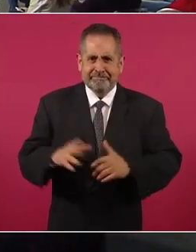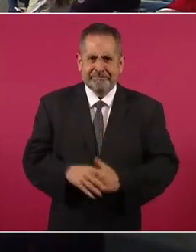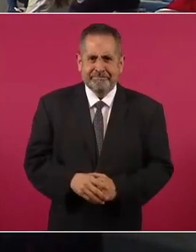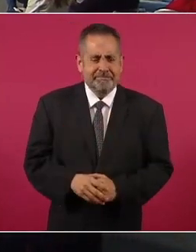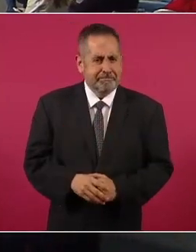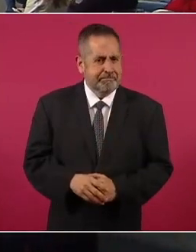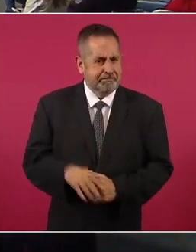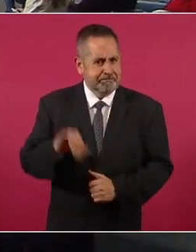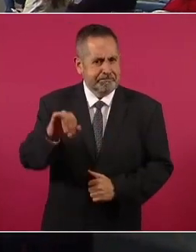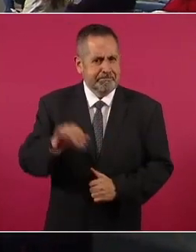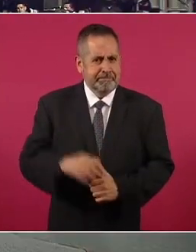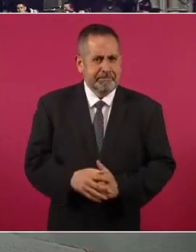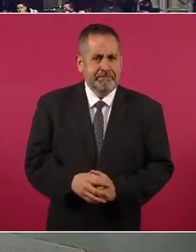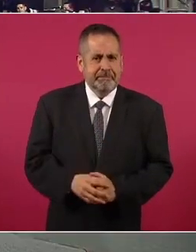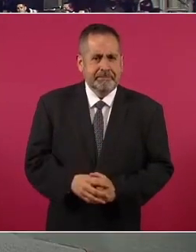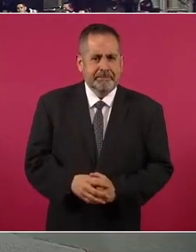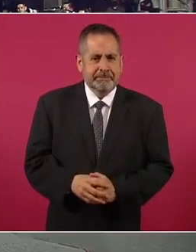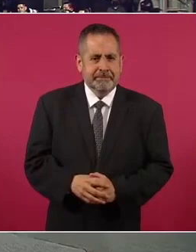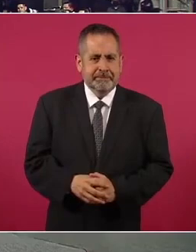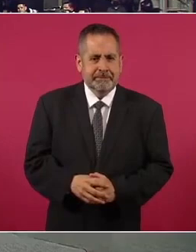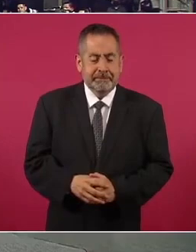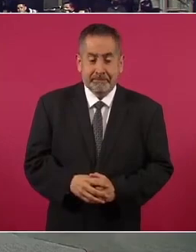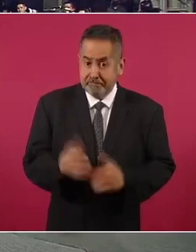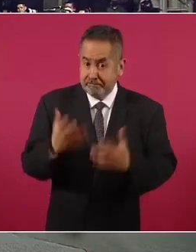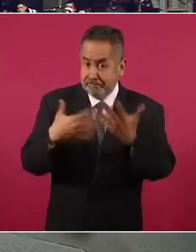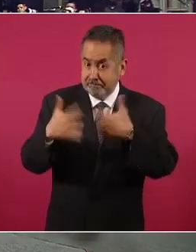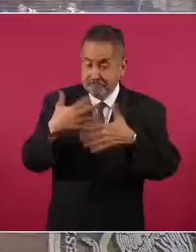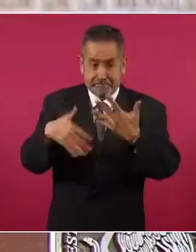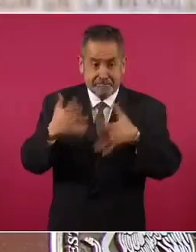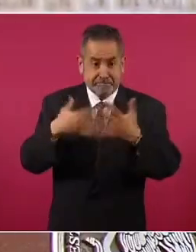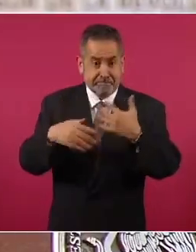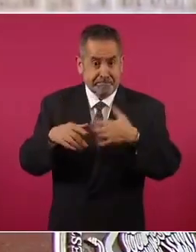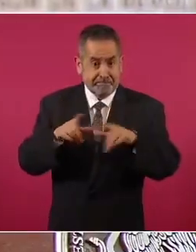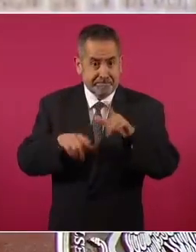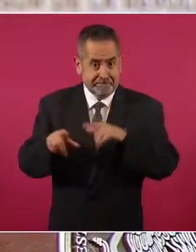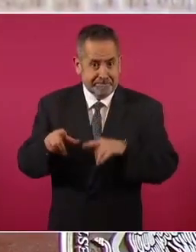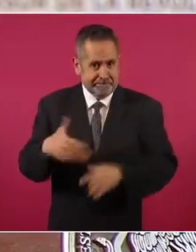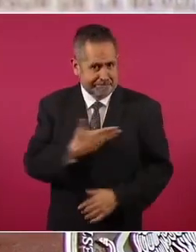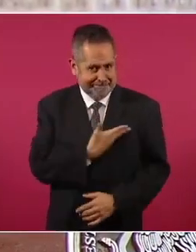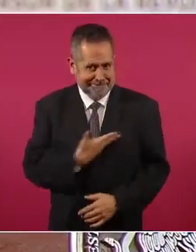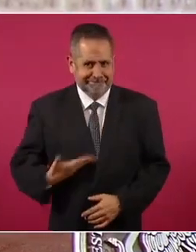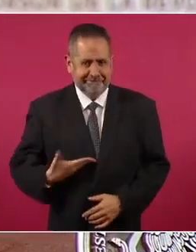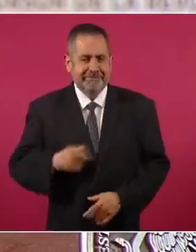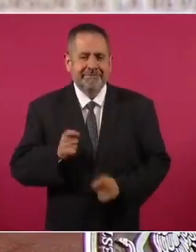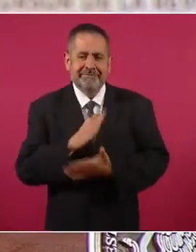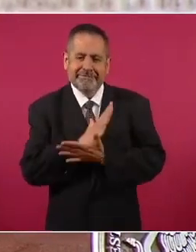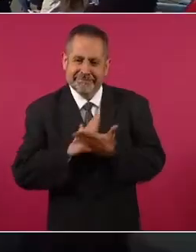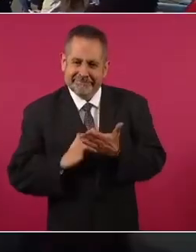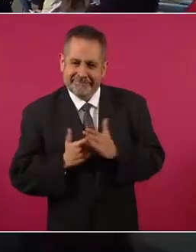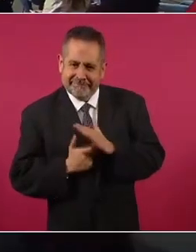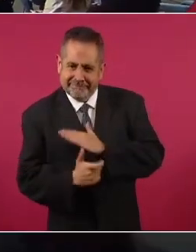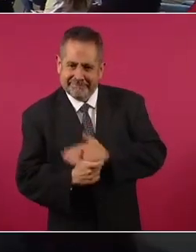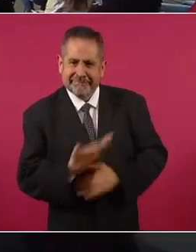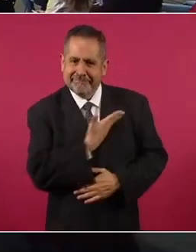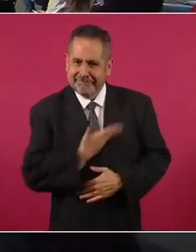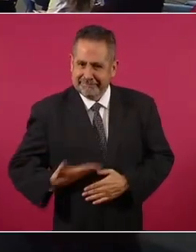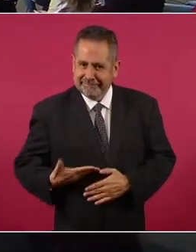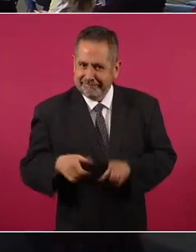Del, sí. ¿Sí? ¿De señas? Ah, es que. ¿Y es lo